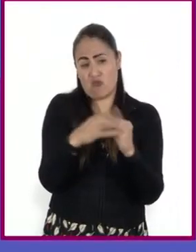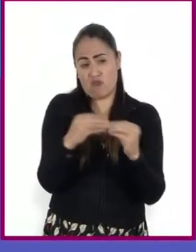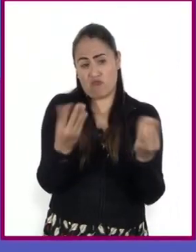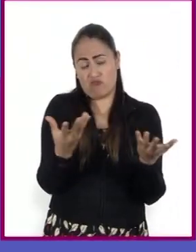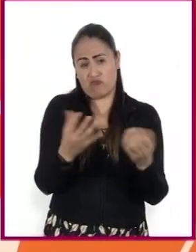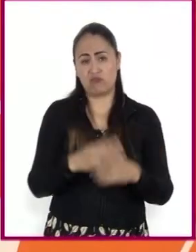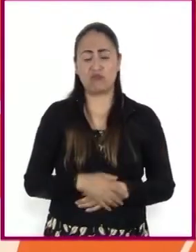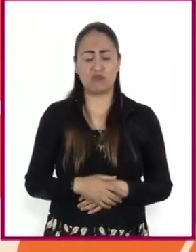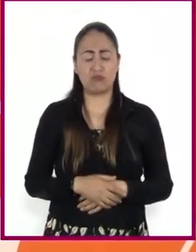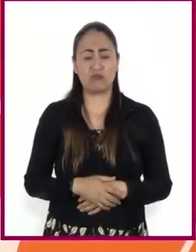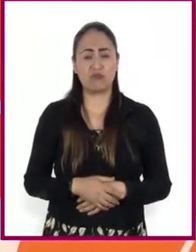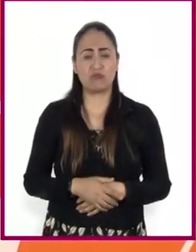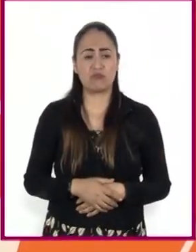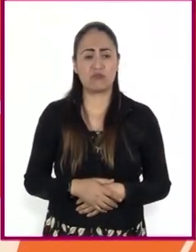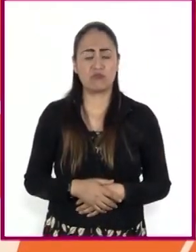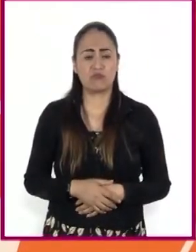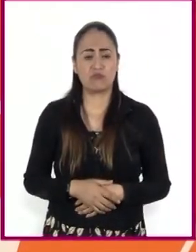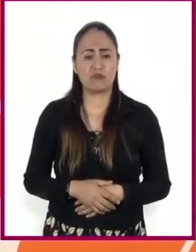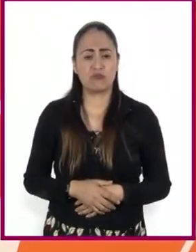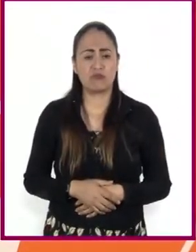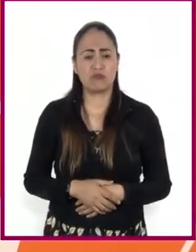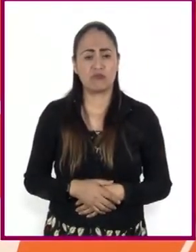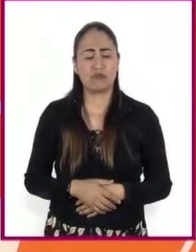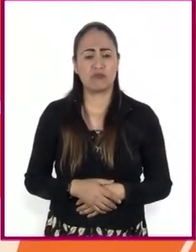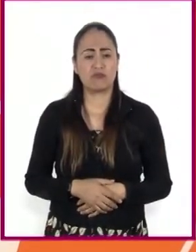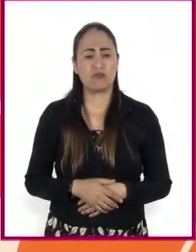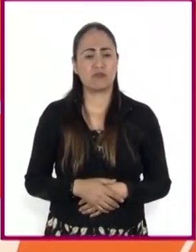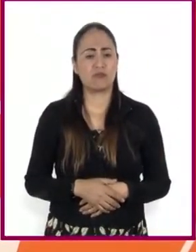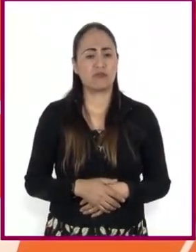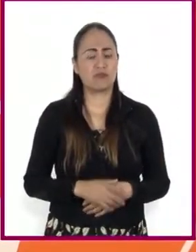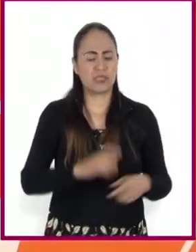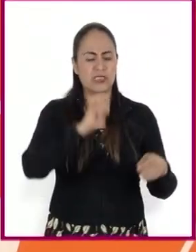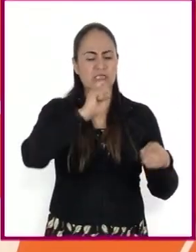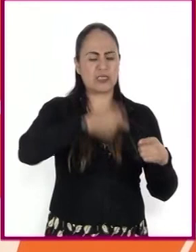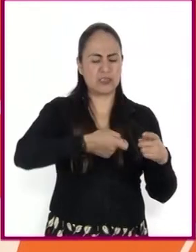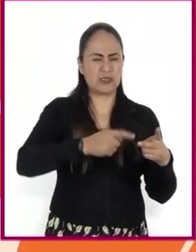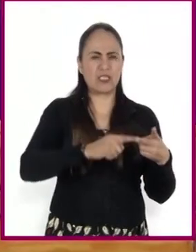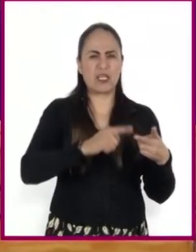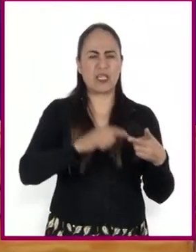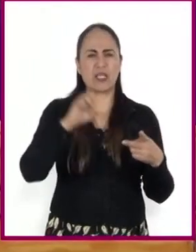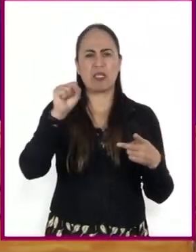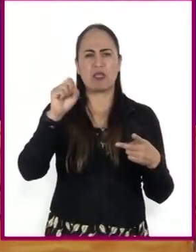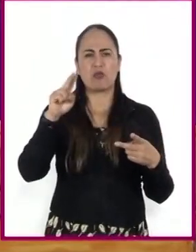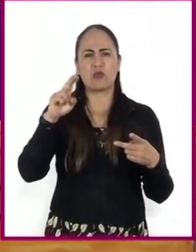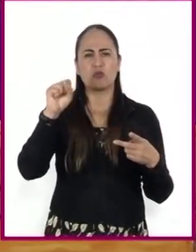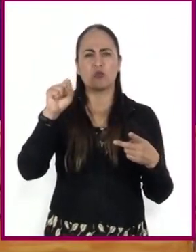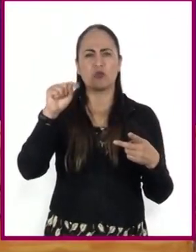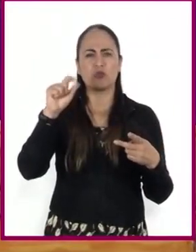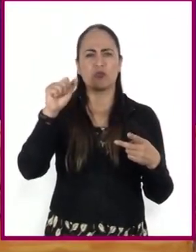Sí. ¿Y qué elemento de la definición es sustantivo?